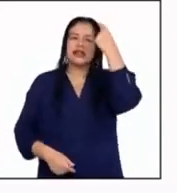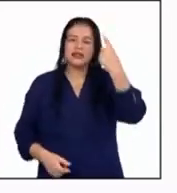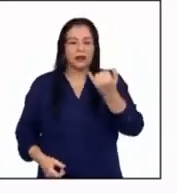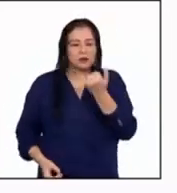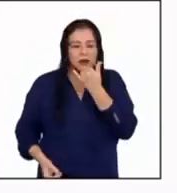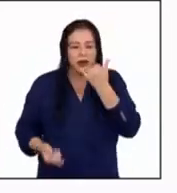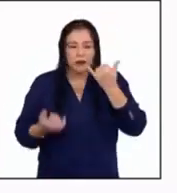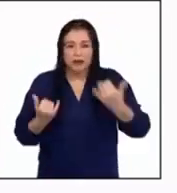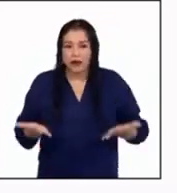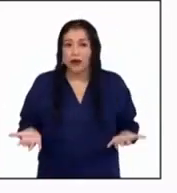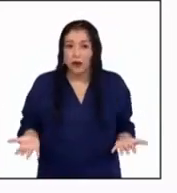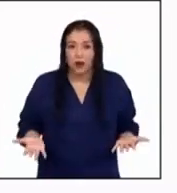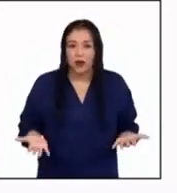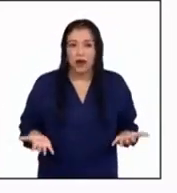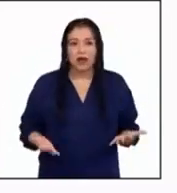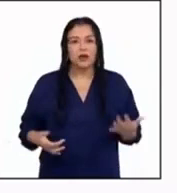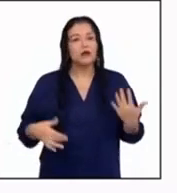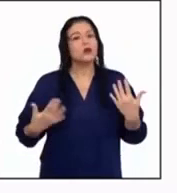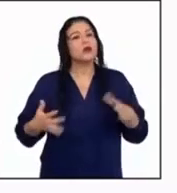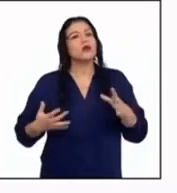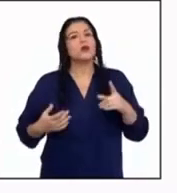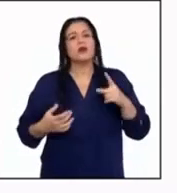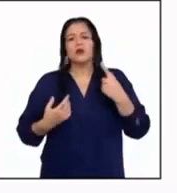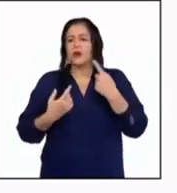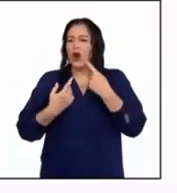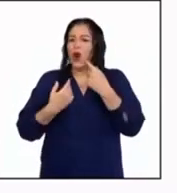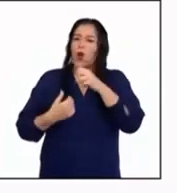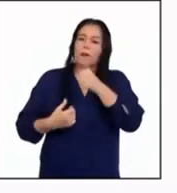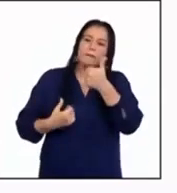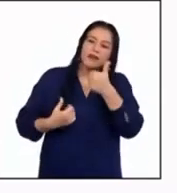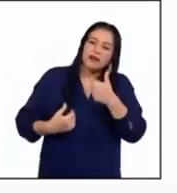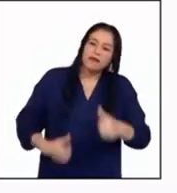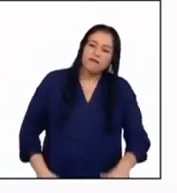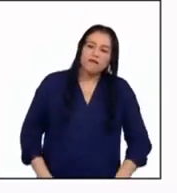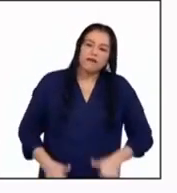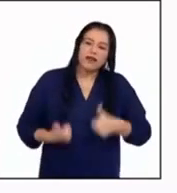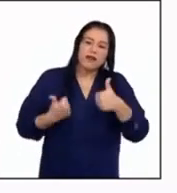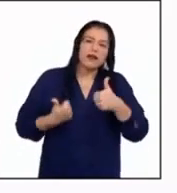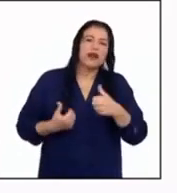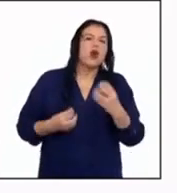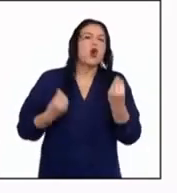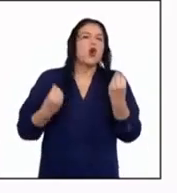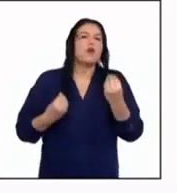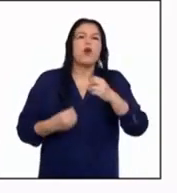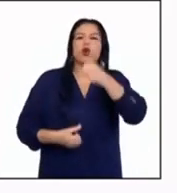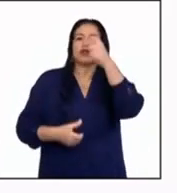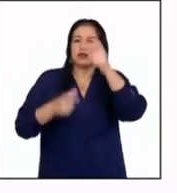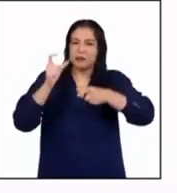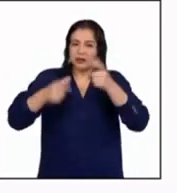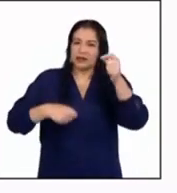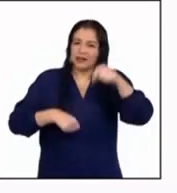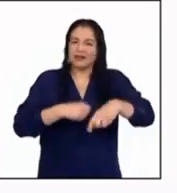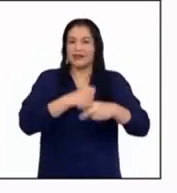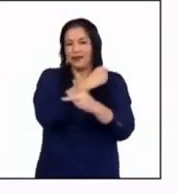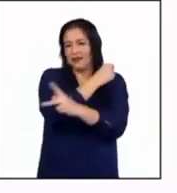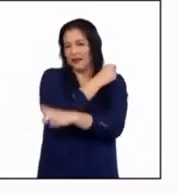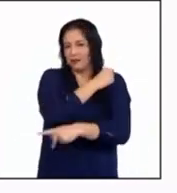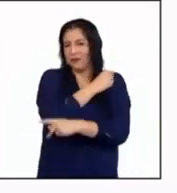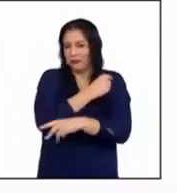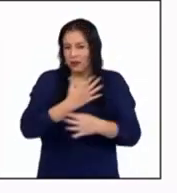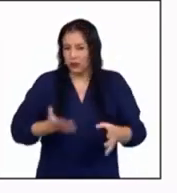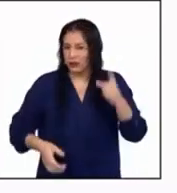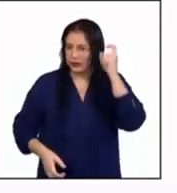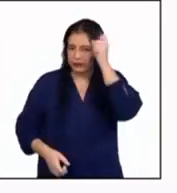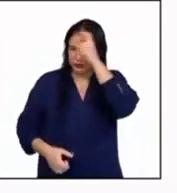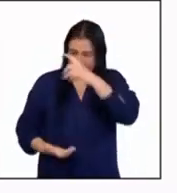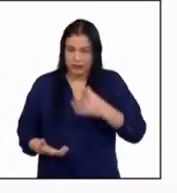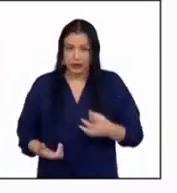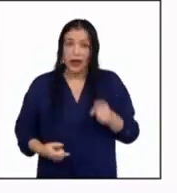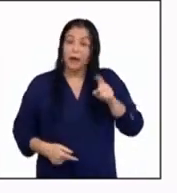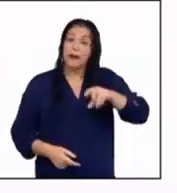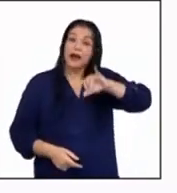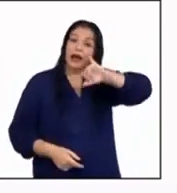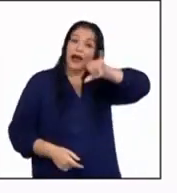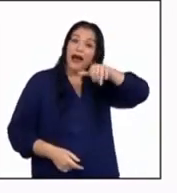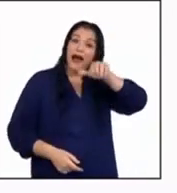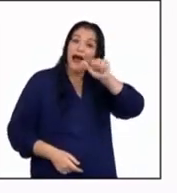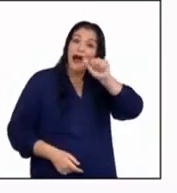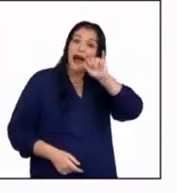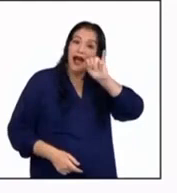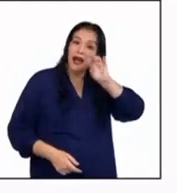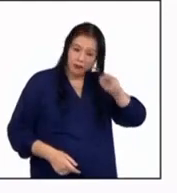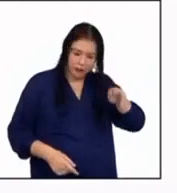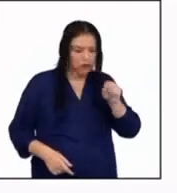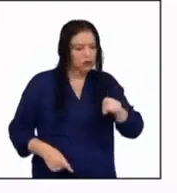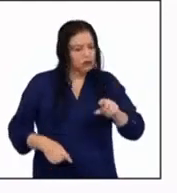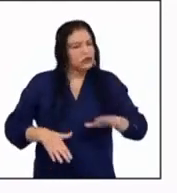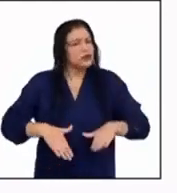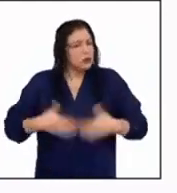veces adversas en las que viven miles de personas en nuestro país. Para Jaime Ulloa, estas realidades son posibles de